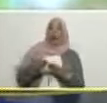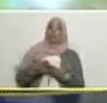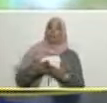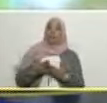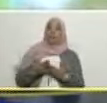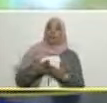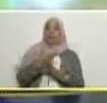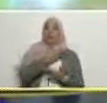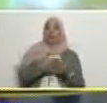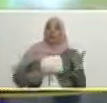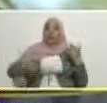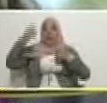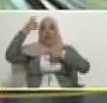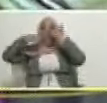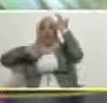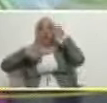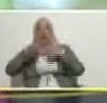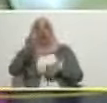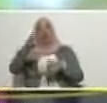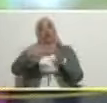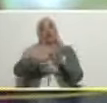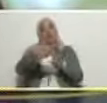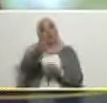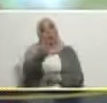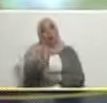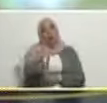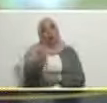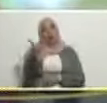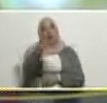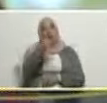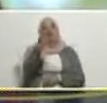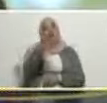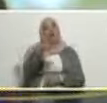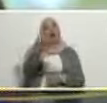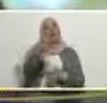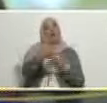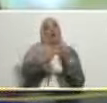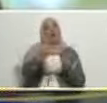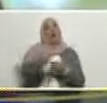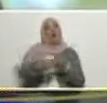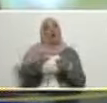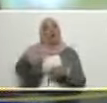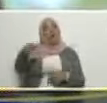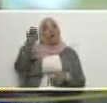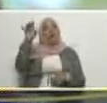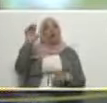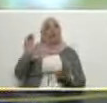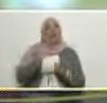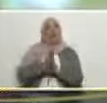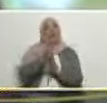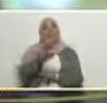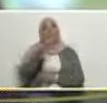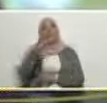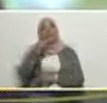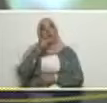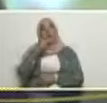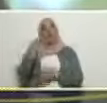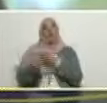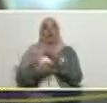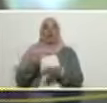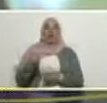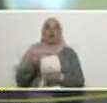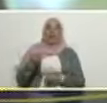a nuestro presidente Chávez en el año 2002, y busquemos allí entonces, después de Semana Santa, antes de la consulta, hacer ese